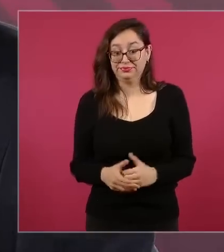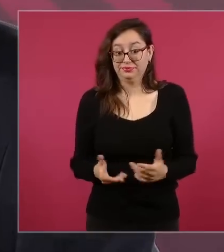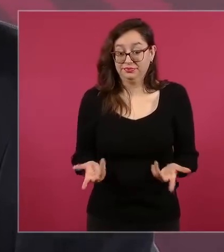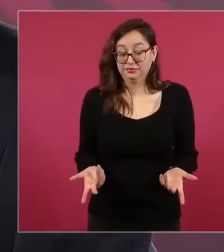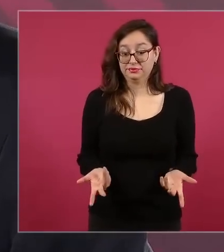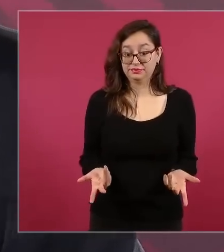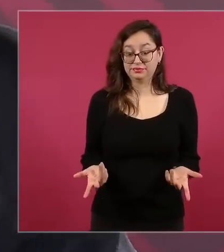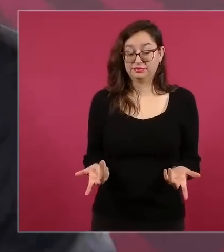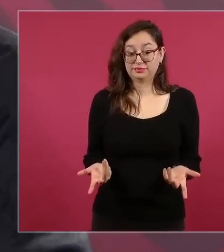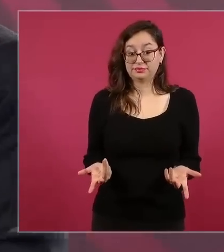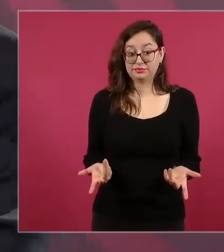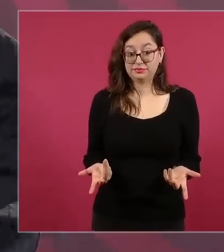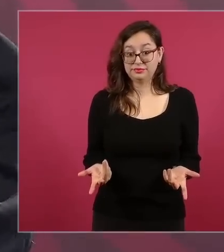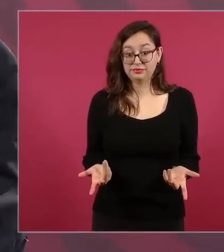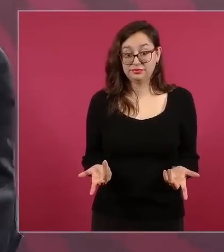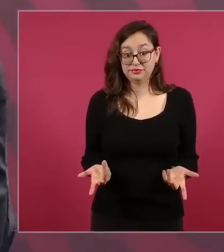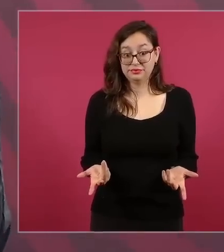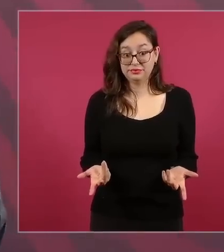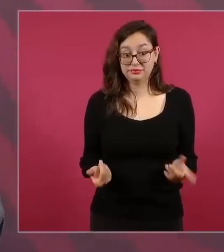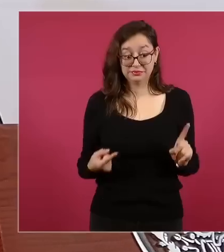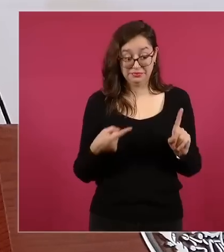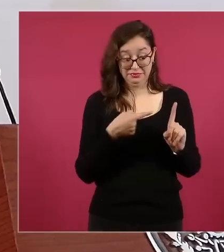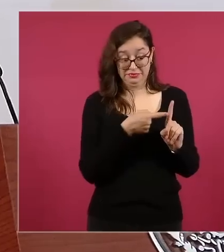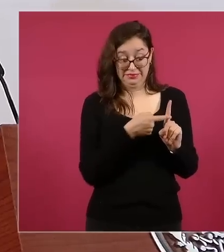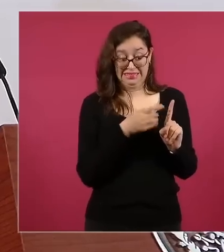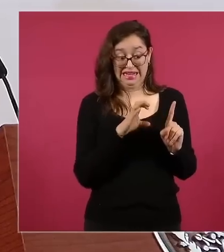Entonces, el señor Claudio X